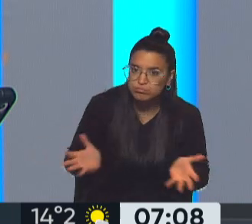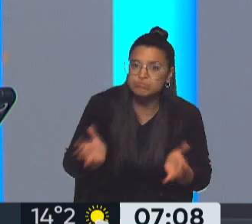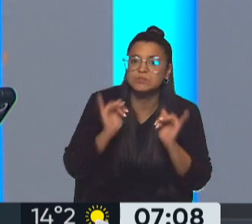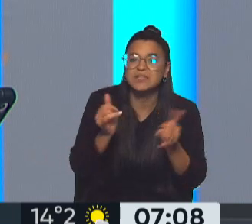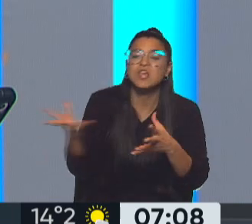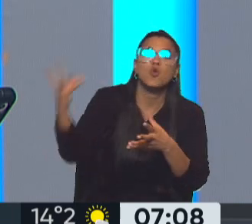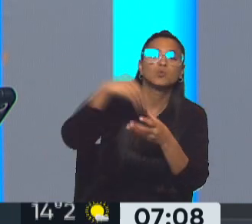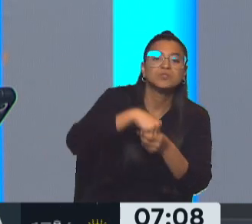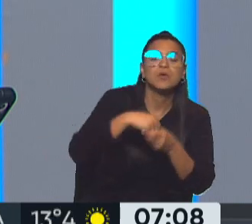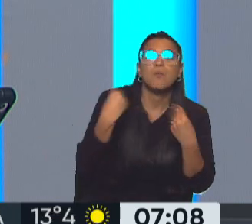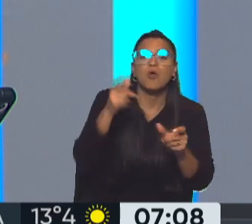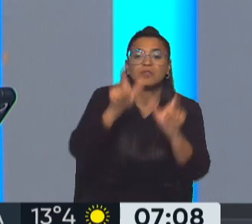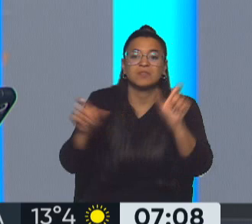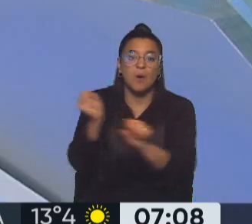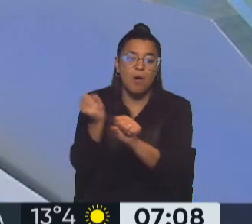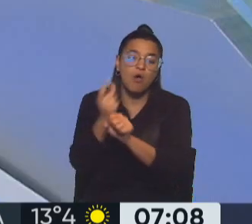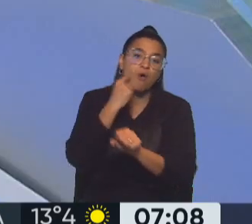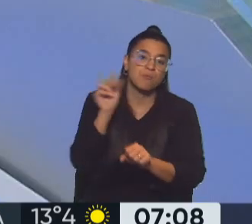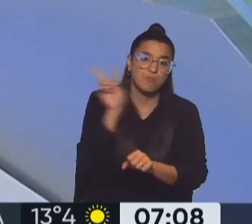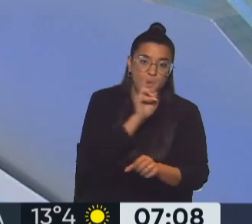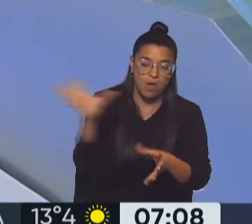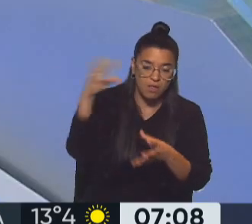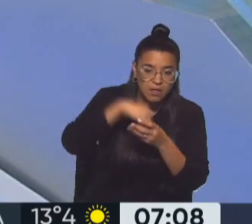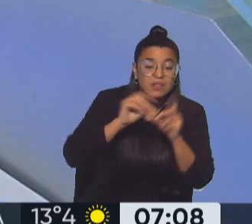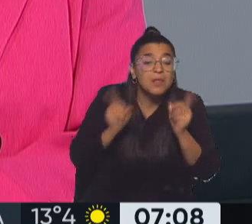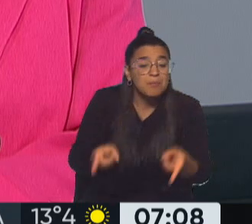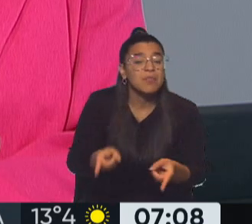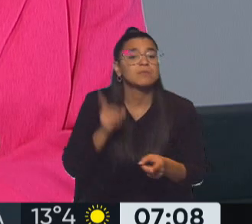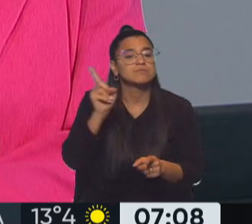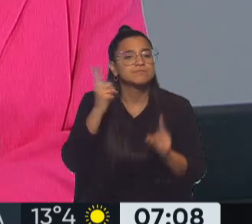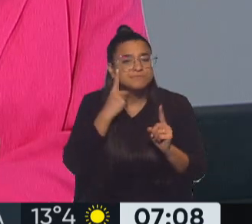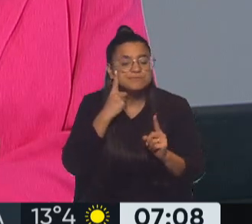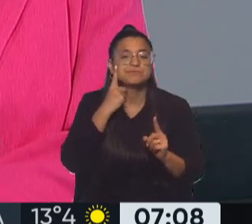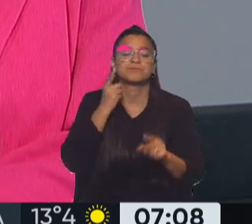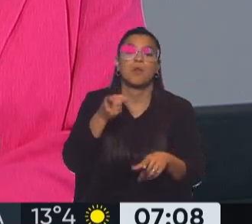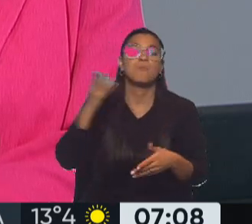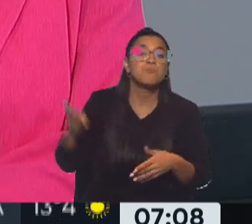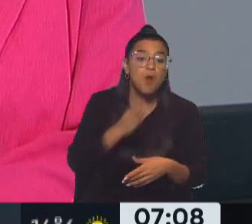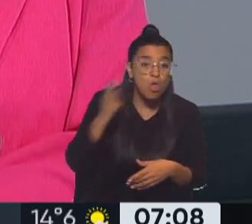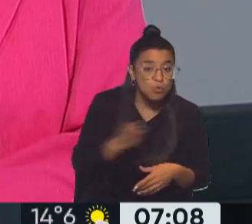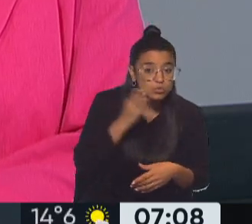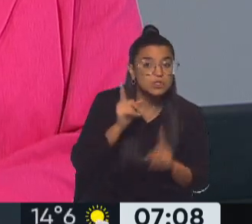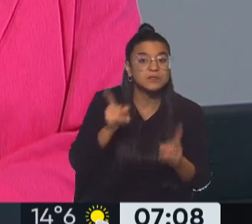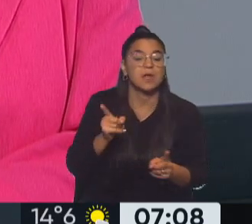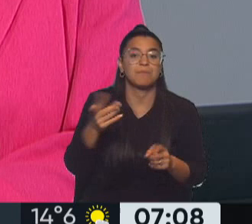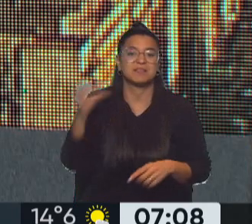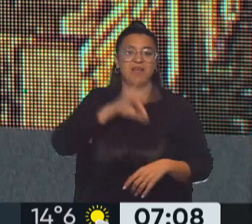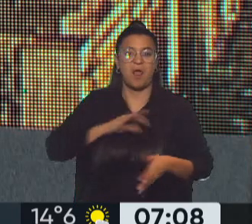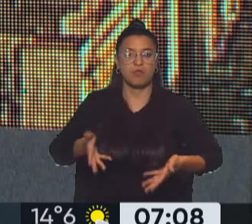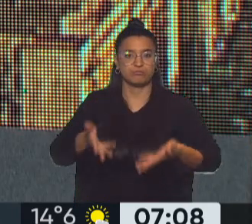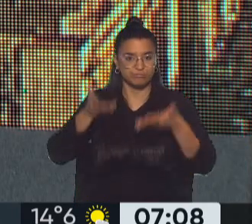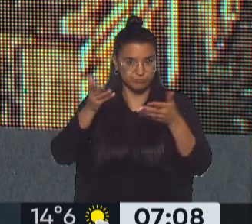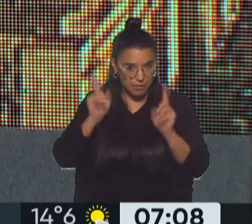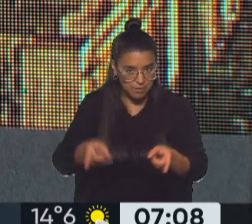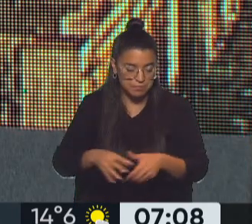inclusivo vinculado con los trabajadores y las trabajadoras, pero además poniendo el acento en la producción y en la recuperación del salario. Esa es la